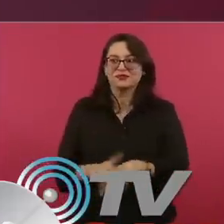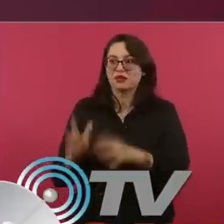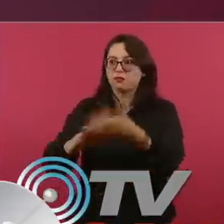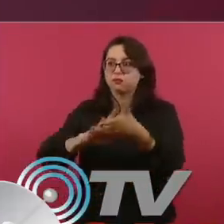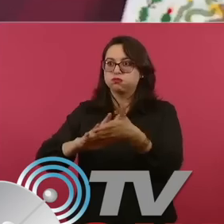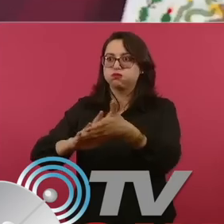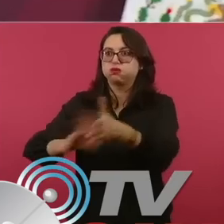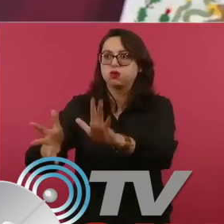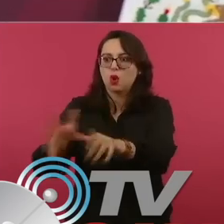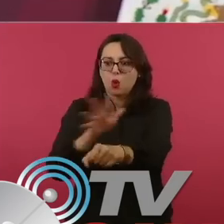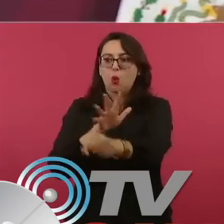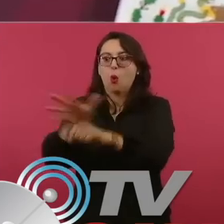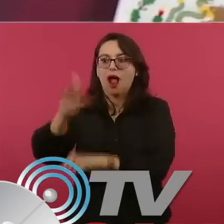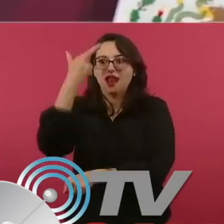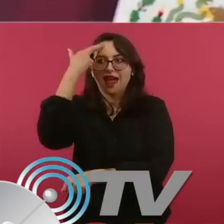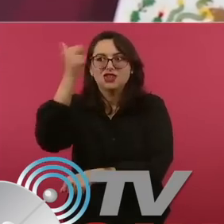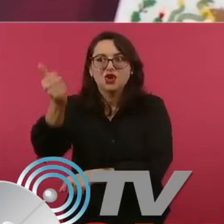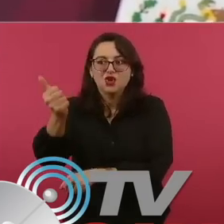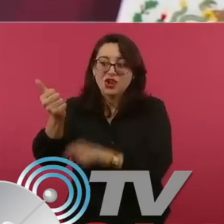¿Por qué